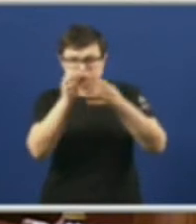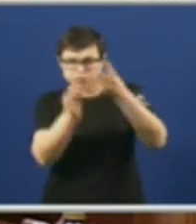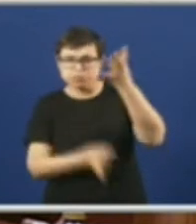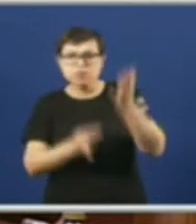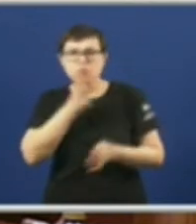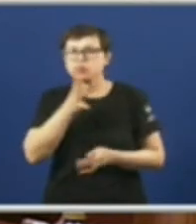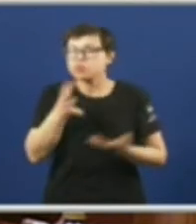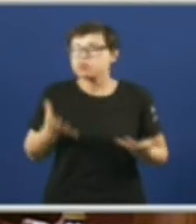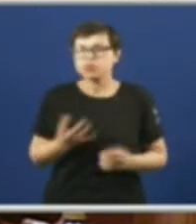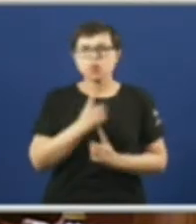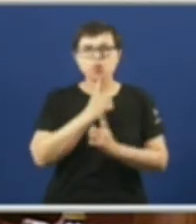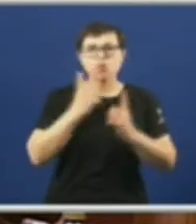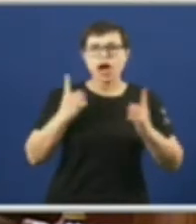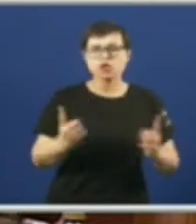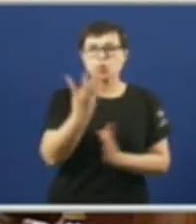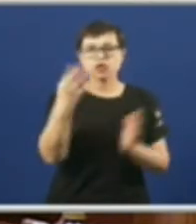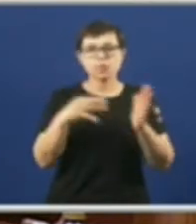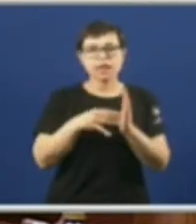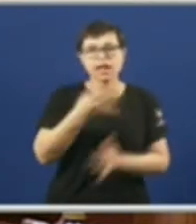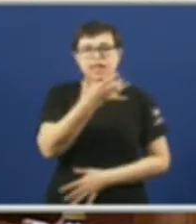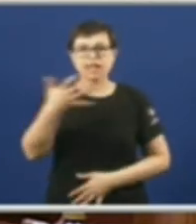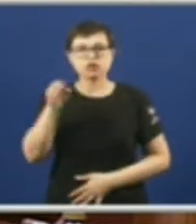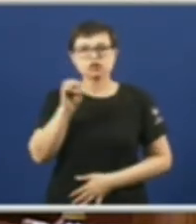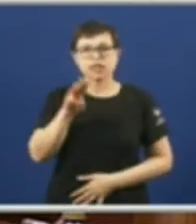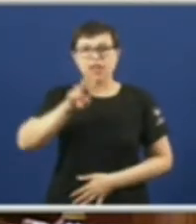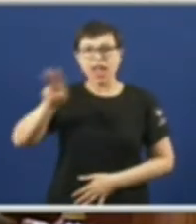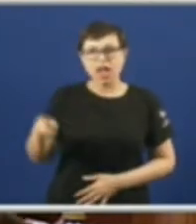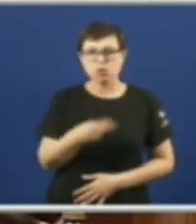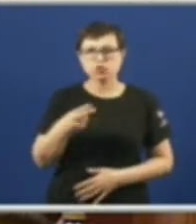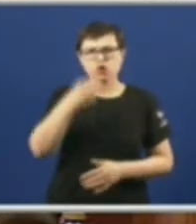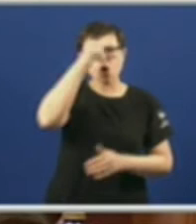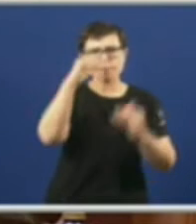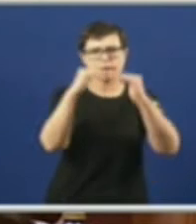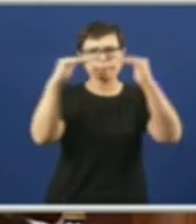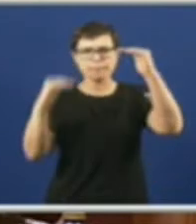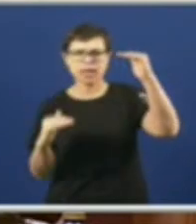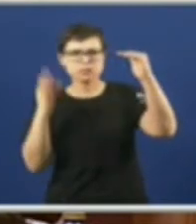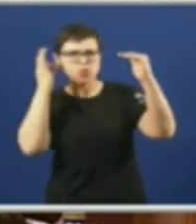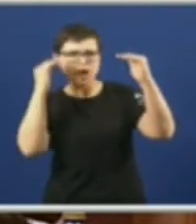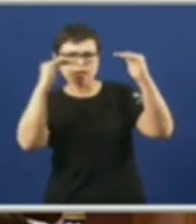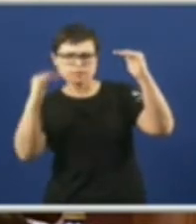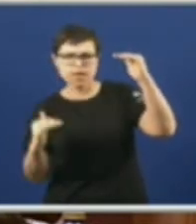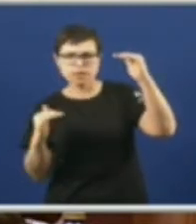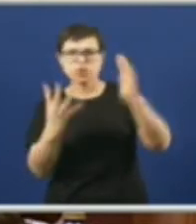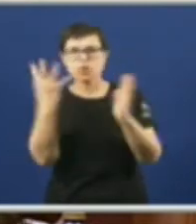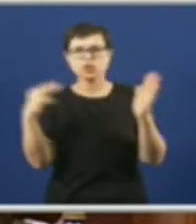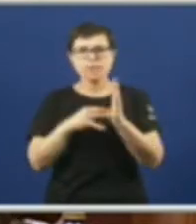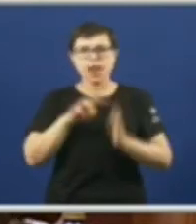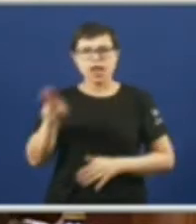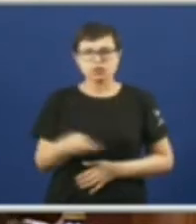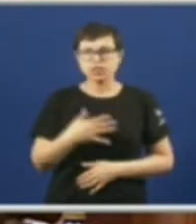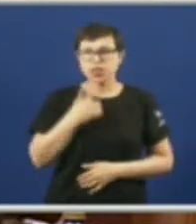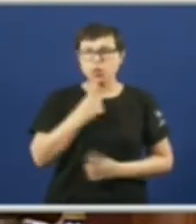Cobramos 4.513 euros menos por facer o mesmo traballo. É dicir, traballamos 40